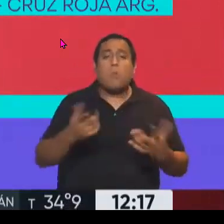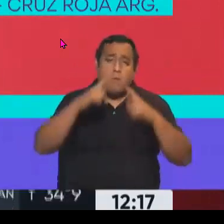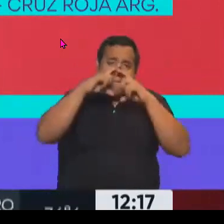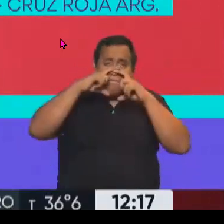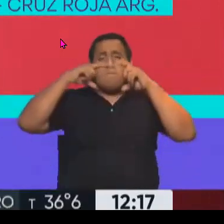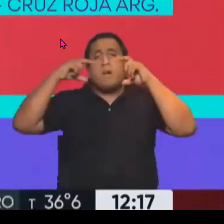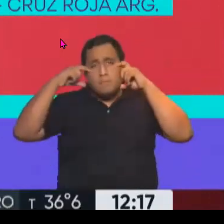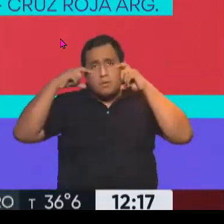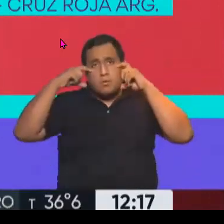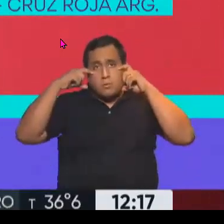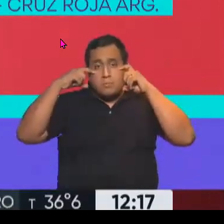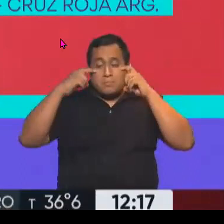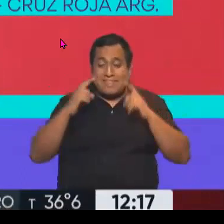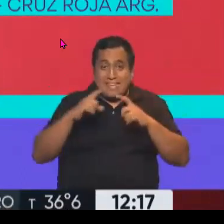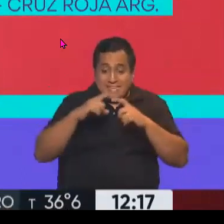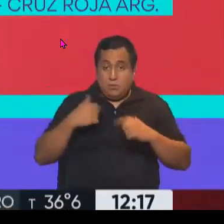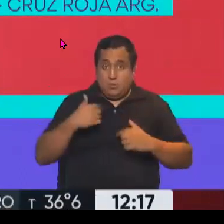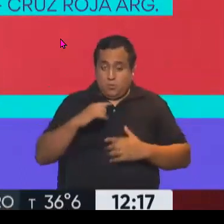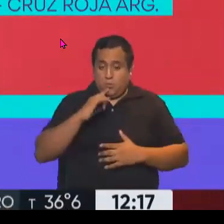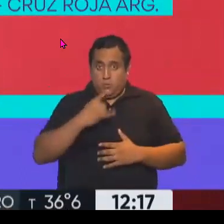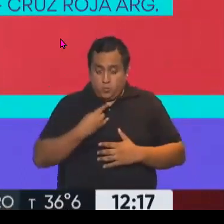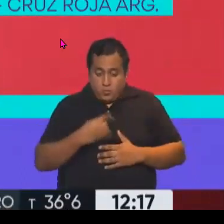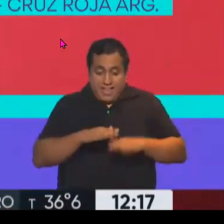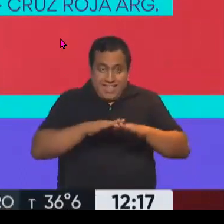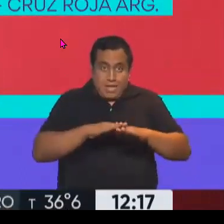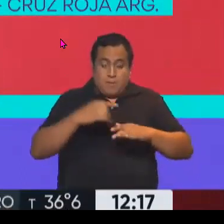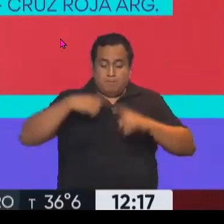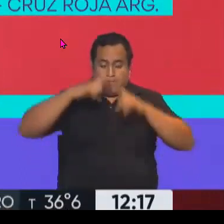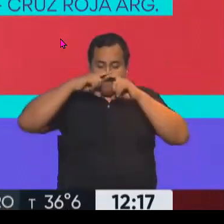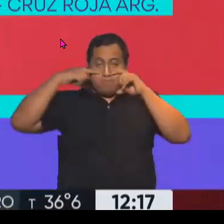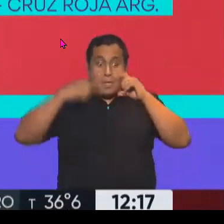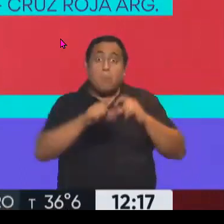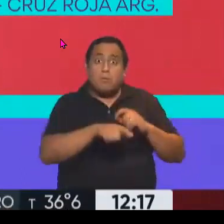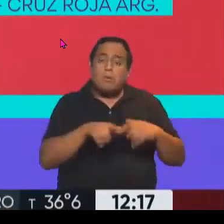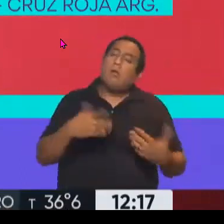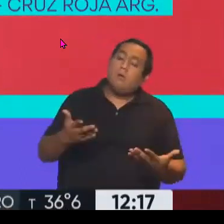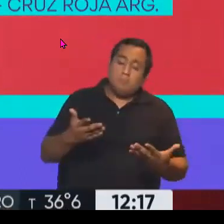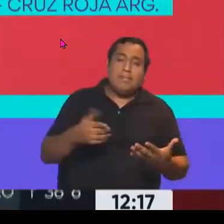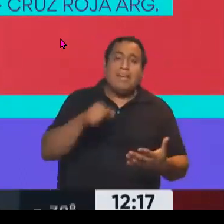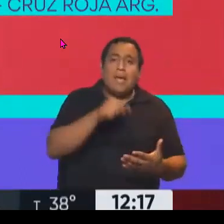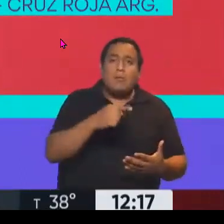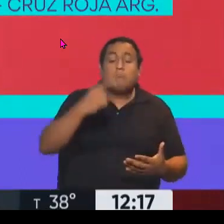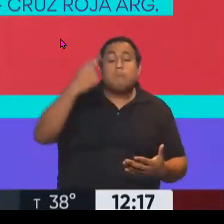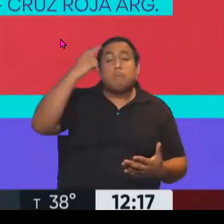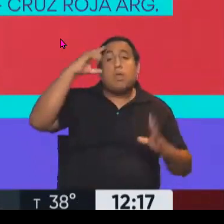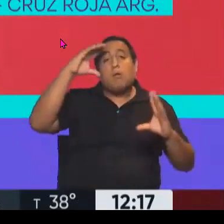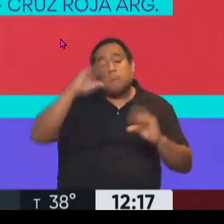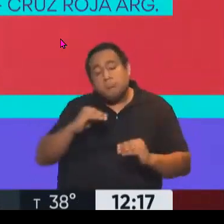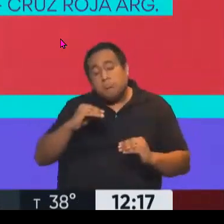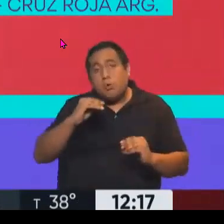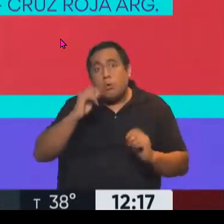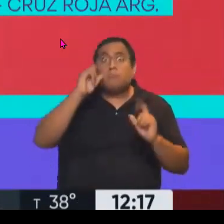el barbijo, el cubrebocas, tanto quien va a prestar el primer auxilio como a la víctima que vamos a atender. Ya sea que esté consciente